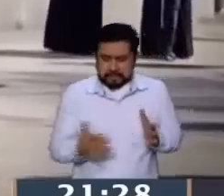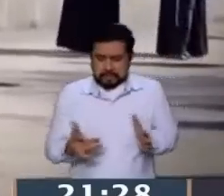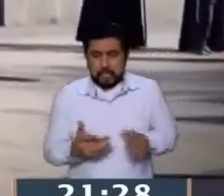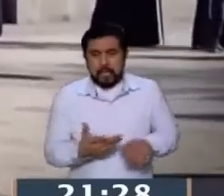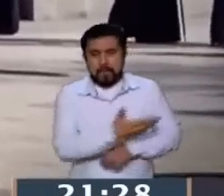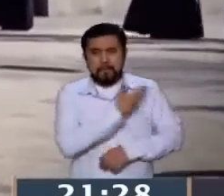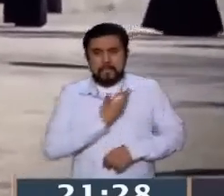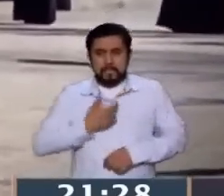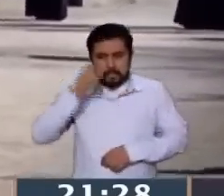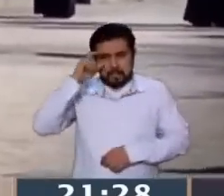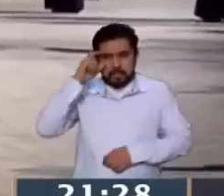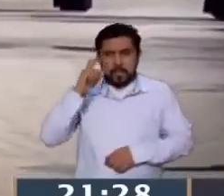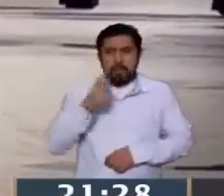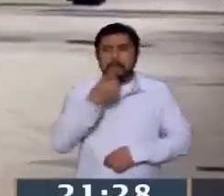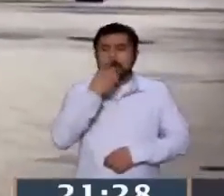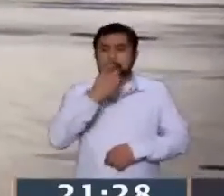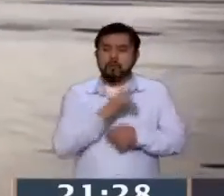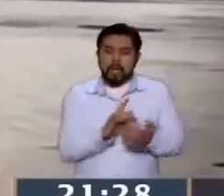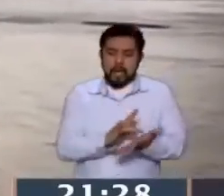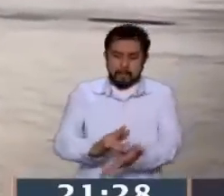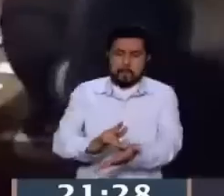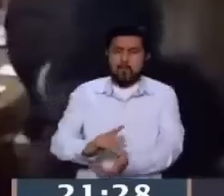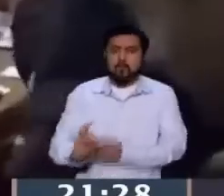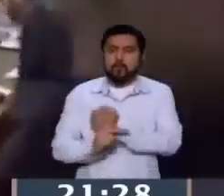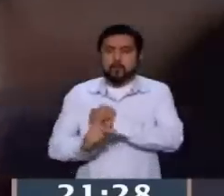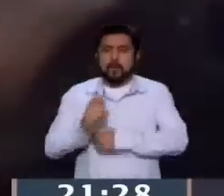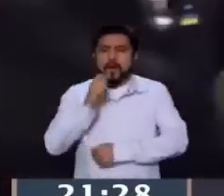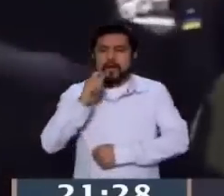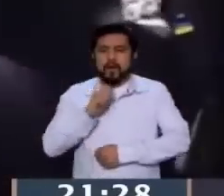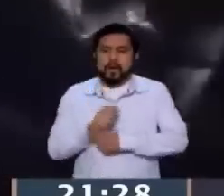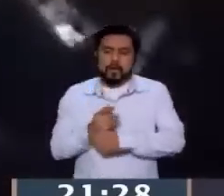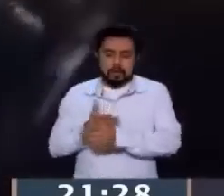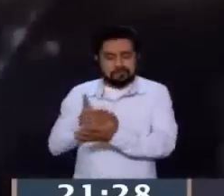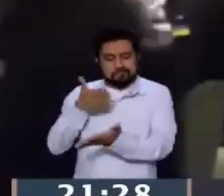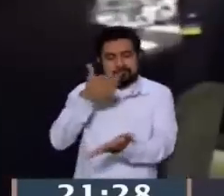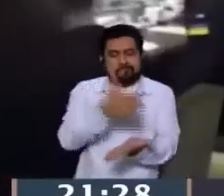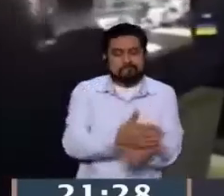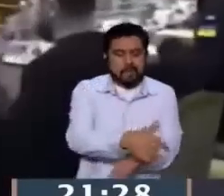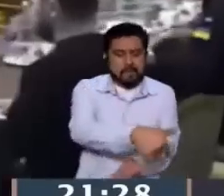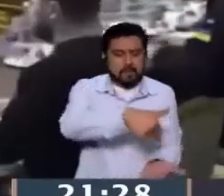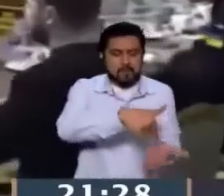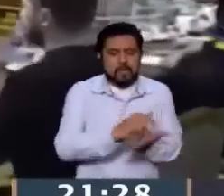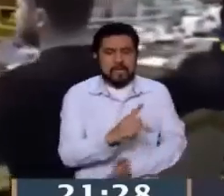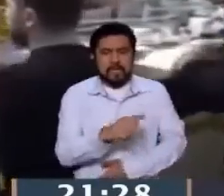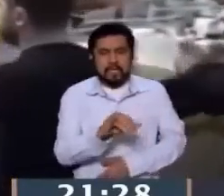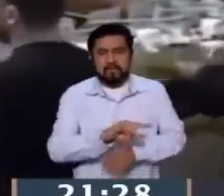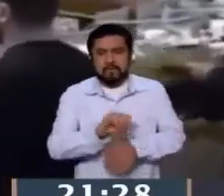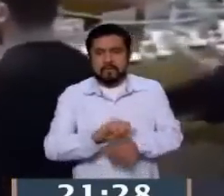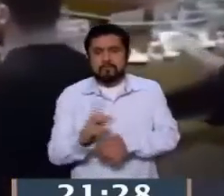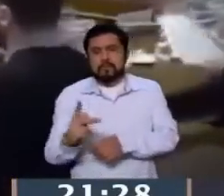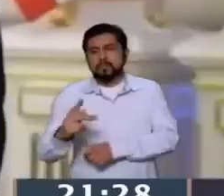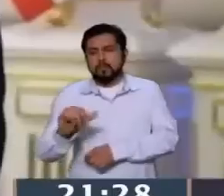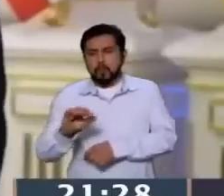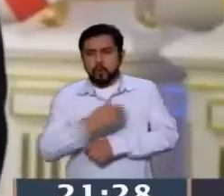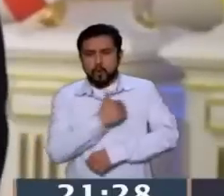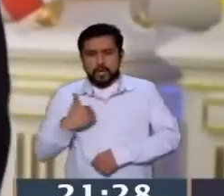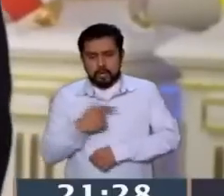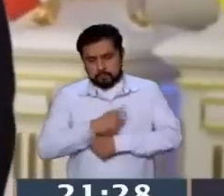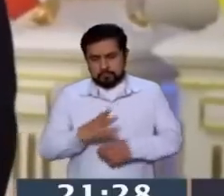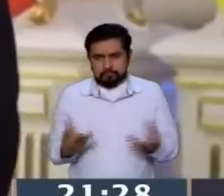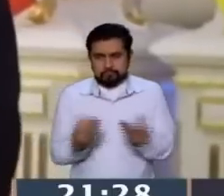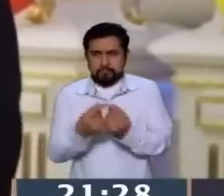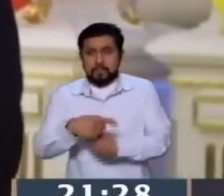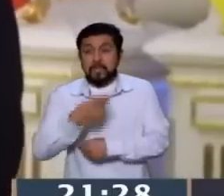Estados Unidos Joe biden reiteró su apoyo a Ucrania visitó y posteriormente en Polonia aseveró que Ucrania